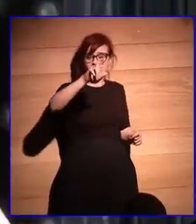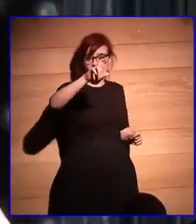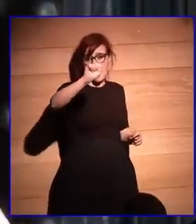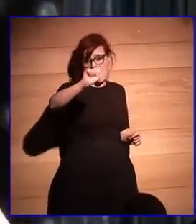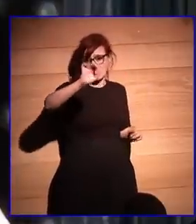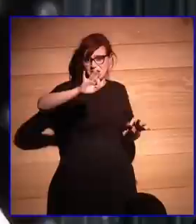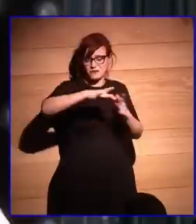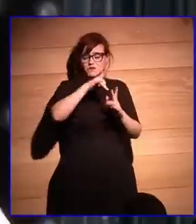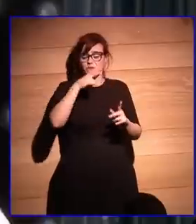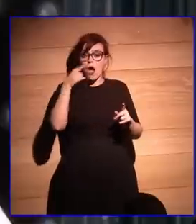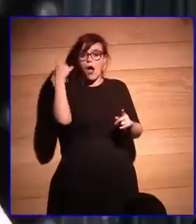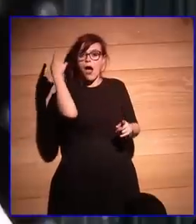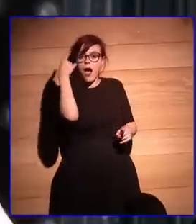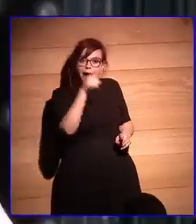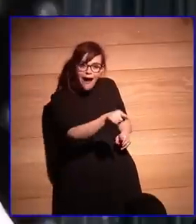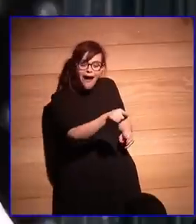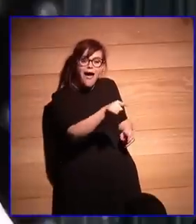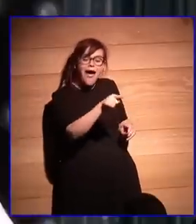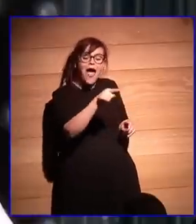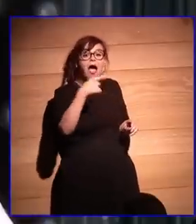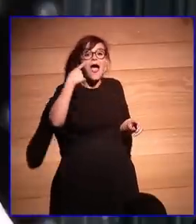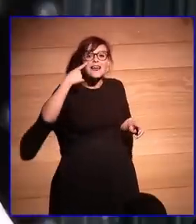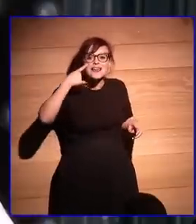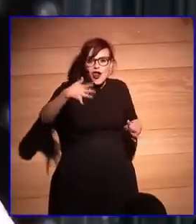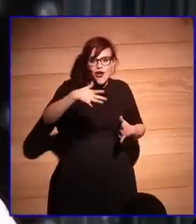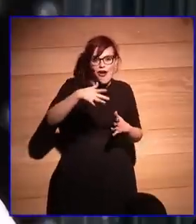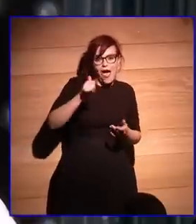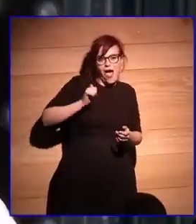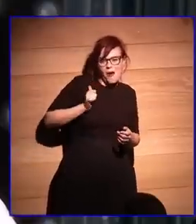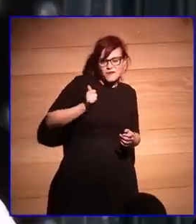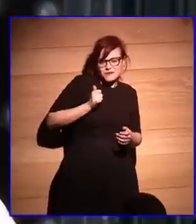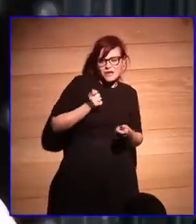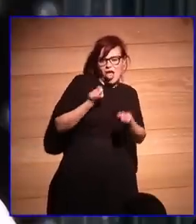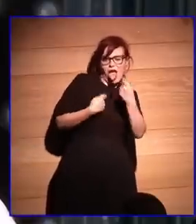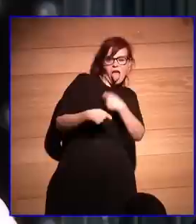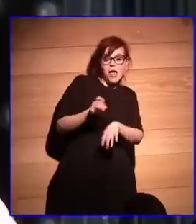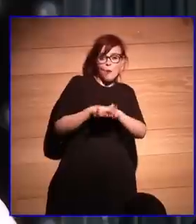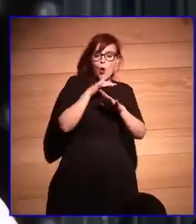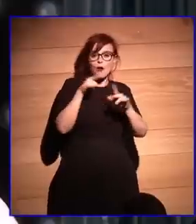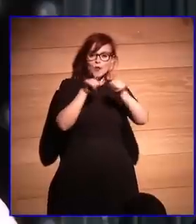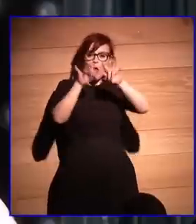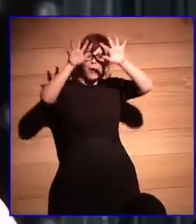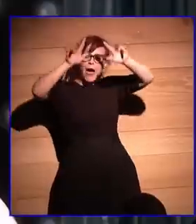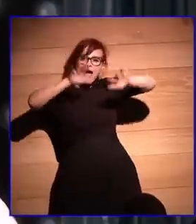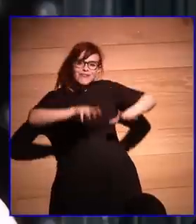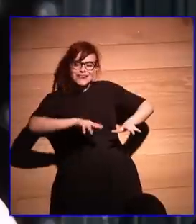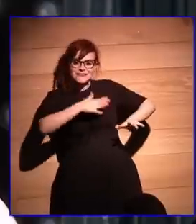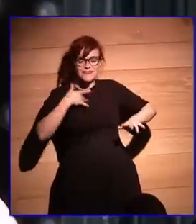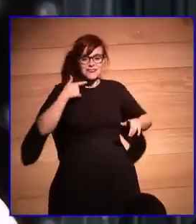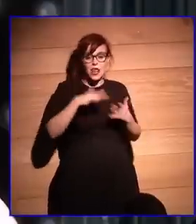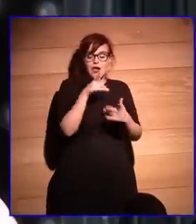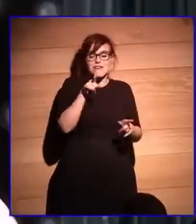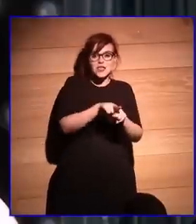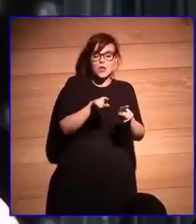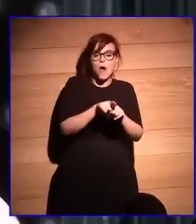Cifra y dices, claro, es que ¿cómo no los va a vender? ¿Cómo no va a querer volver a la Matrix? O sea, a ti te llega de repente Samuel